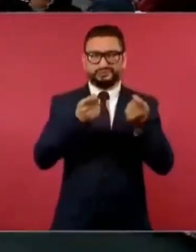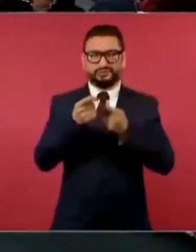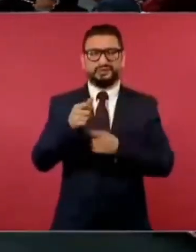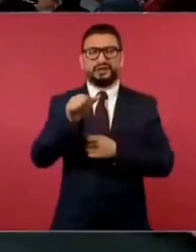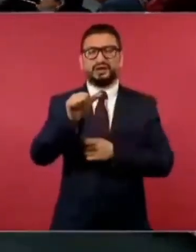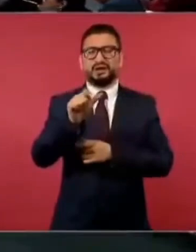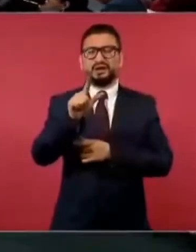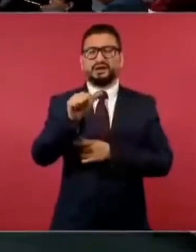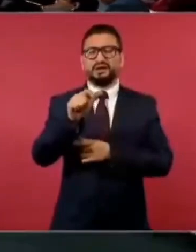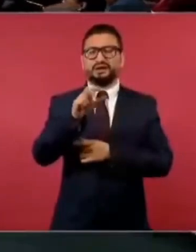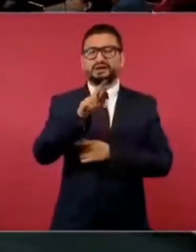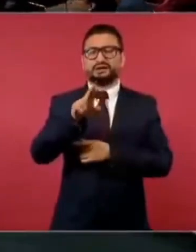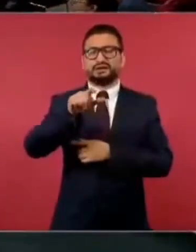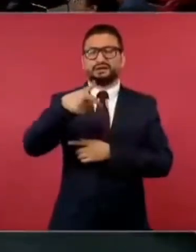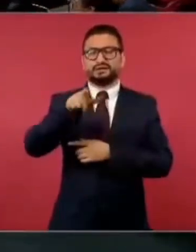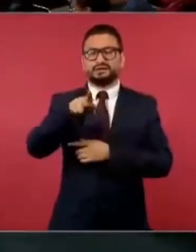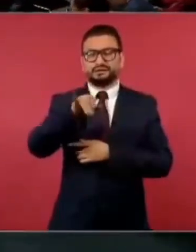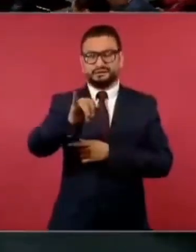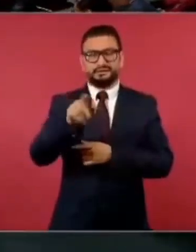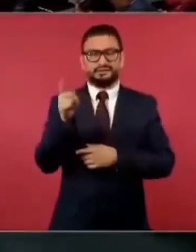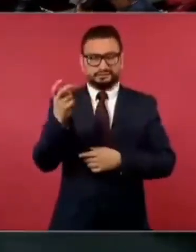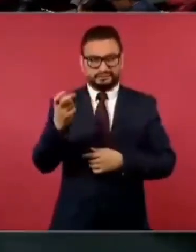Alarraqui,